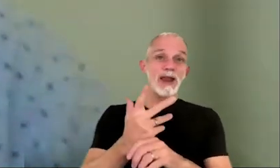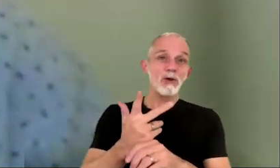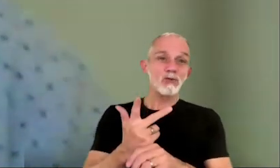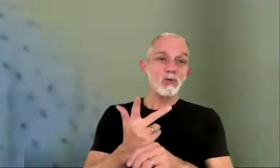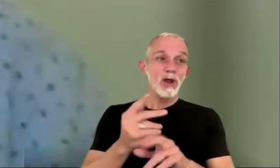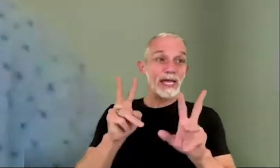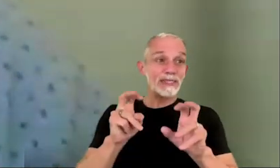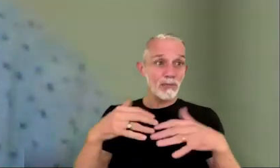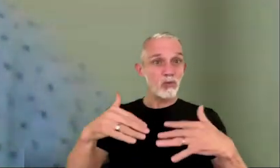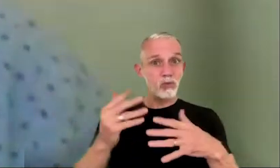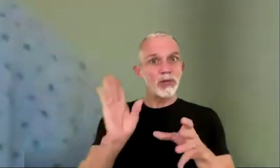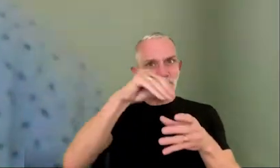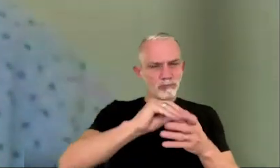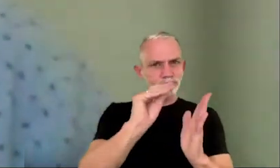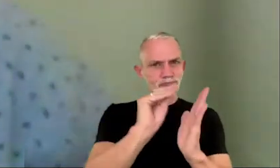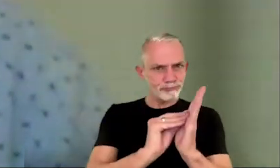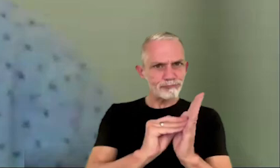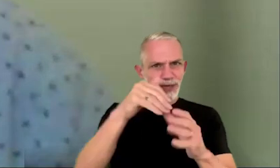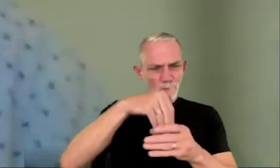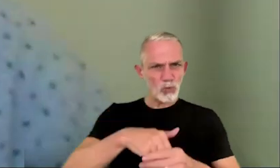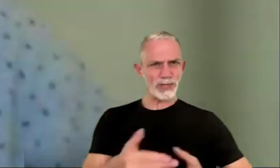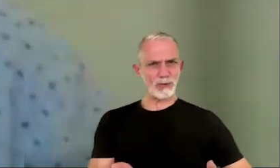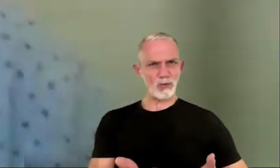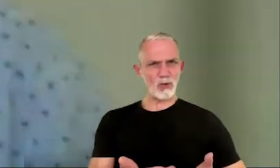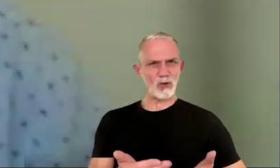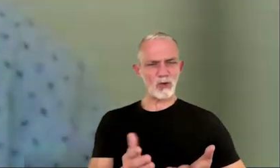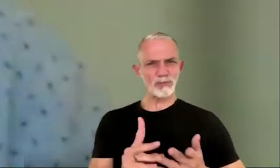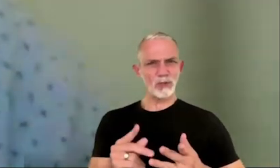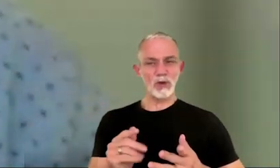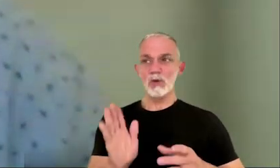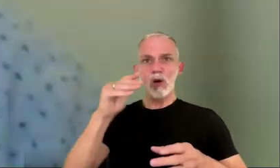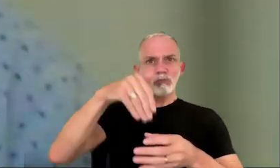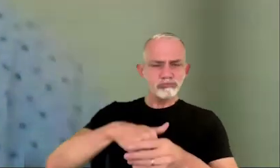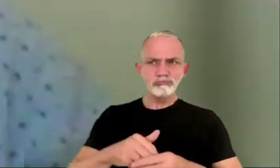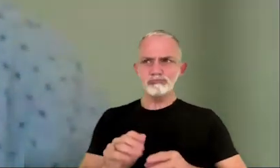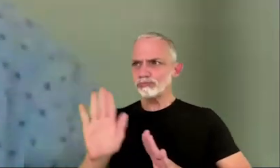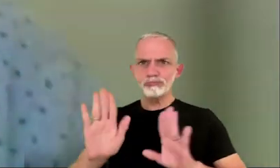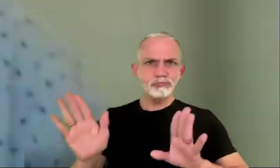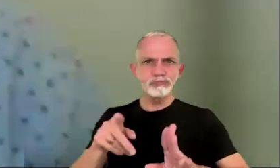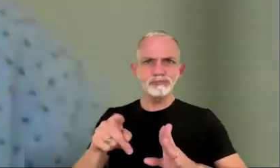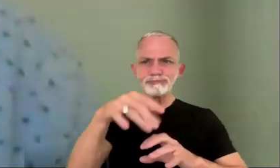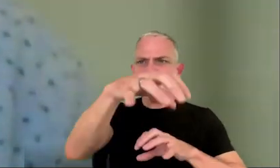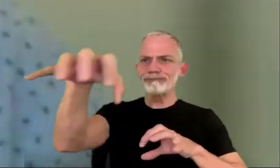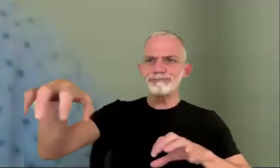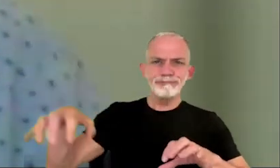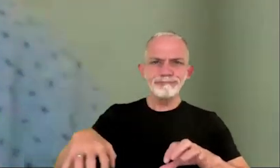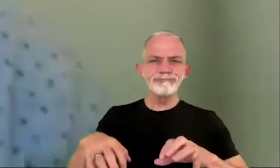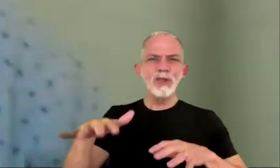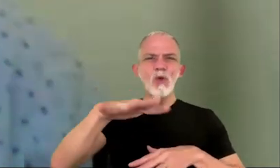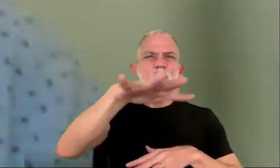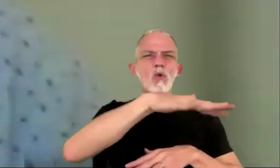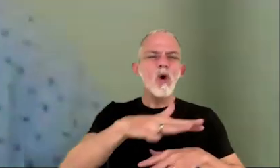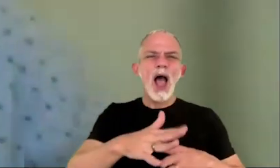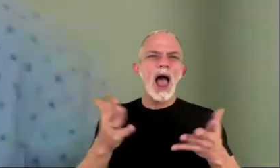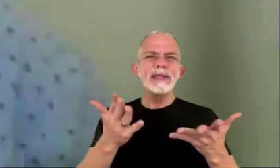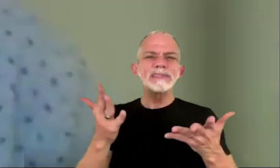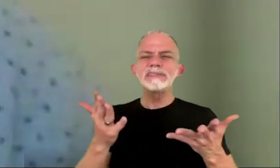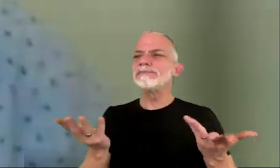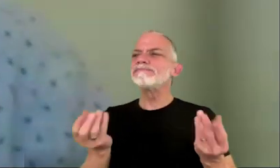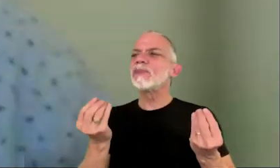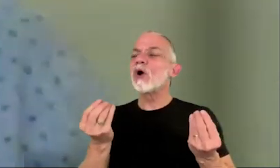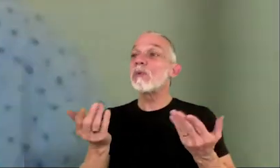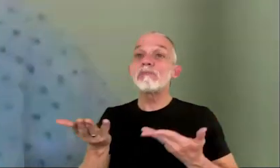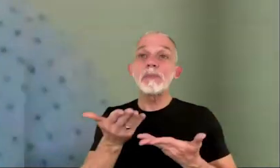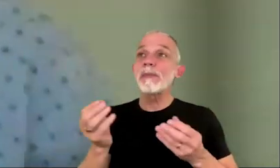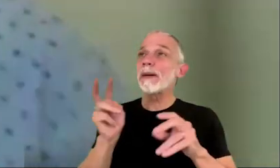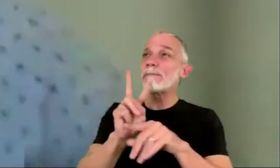temas, es importante. Y participar con las distintas jurisdicciones, qué es lo que se puede hacer para la mejora